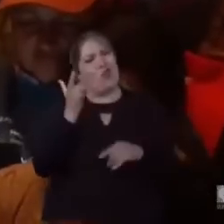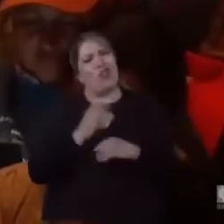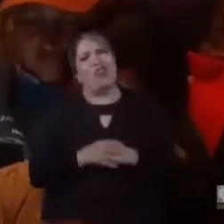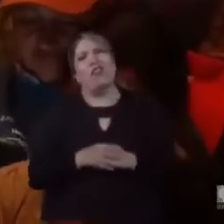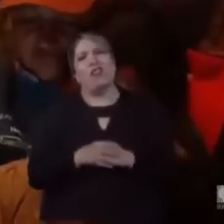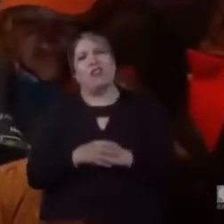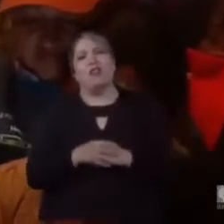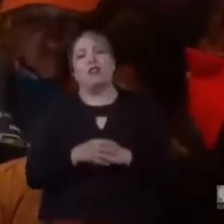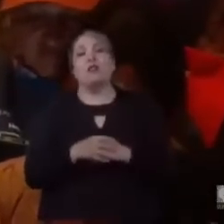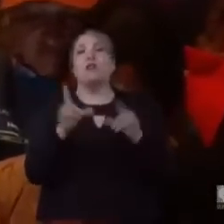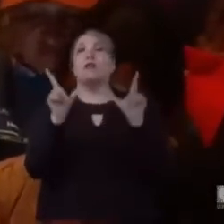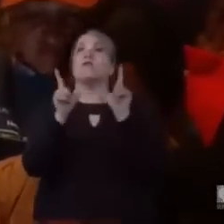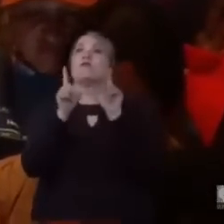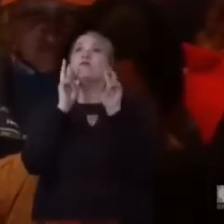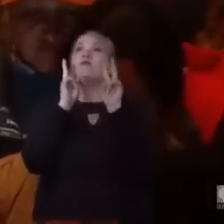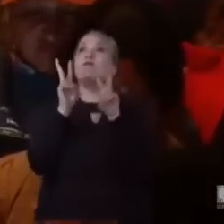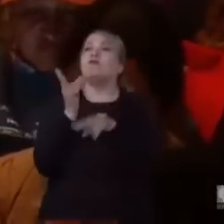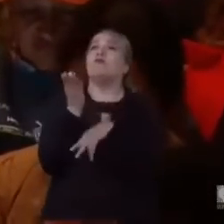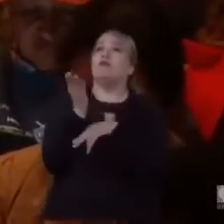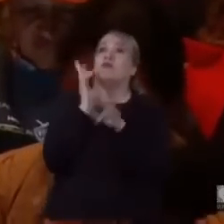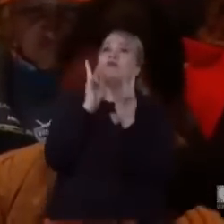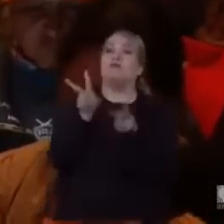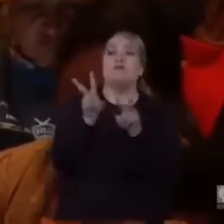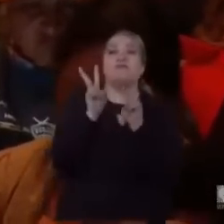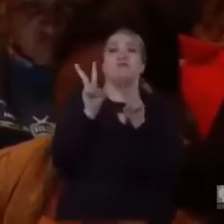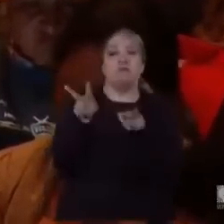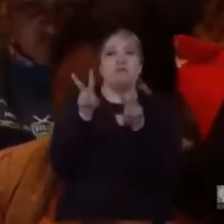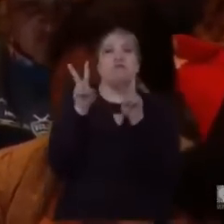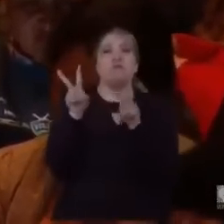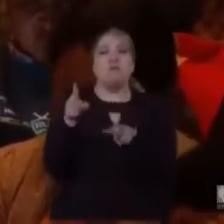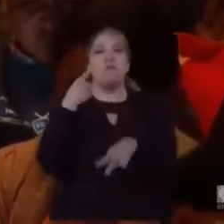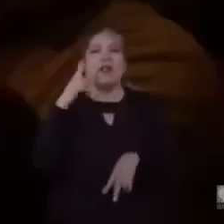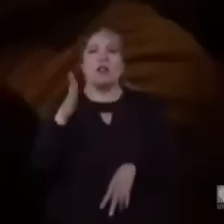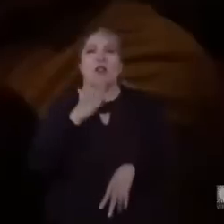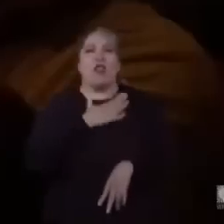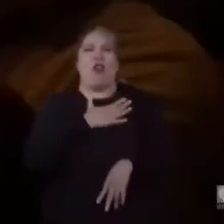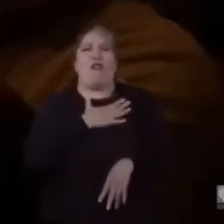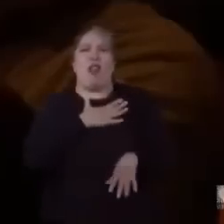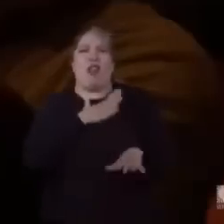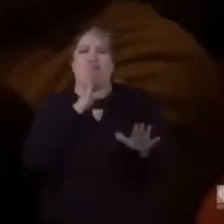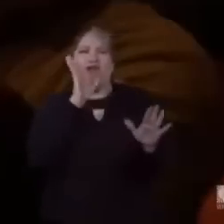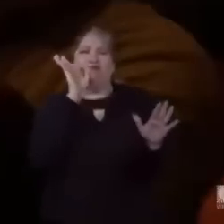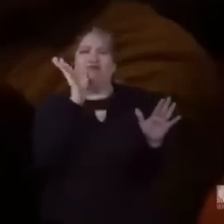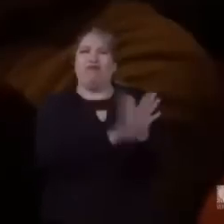las masacres en televisión día tras día como si se tratara de una novela barata?